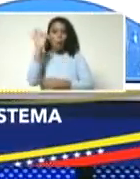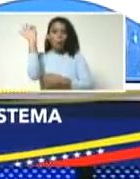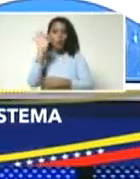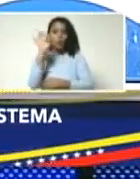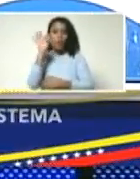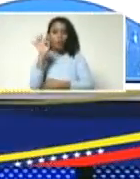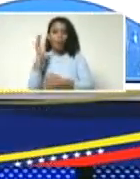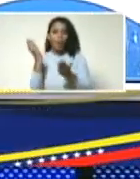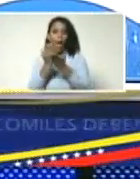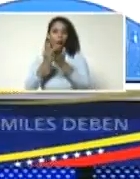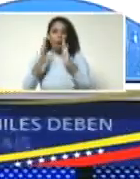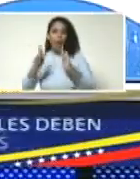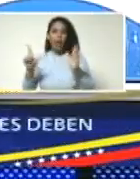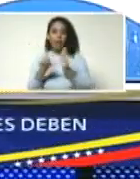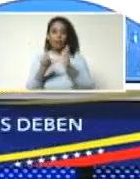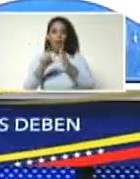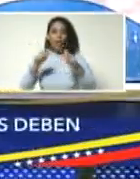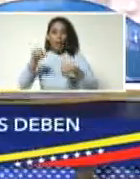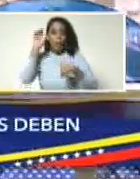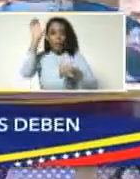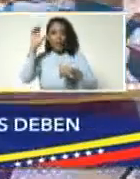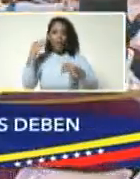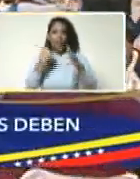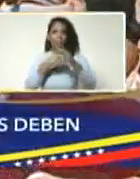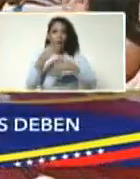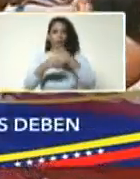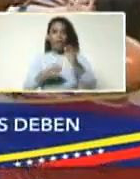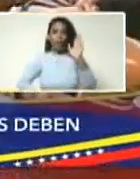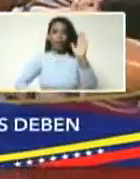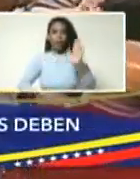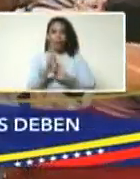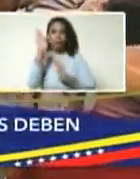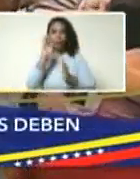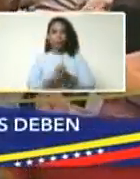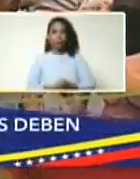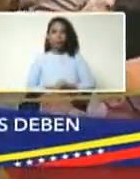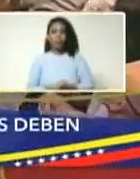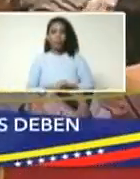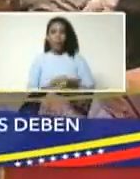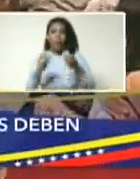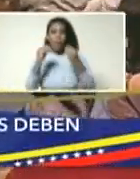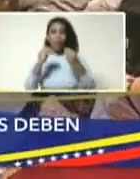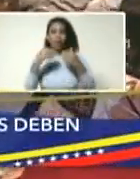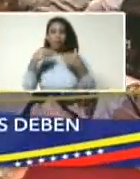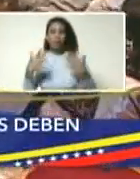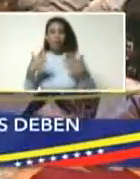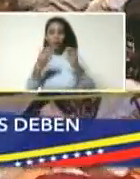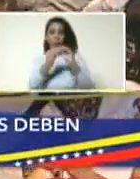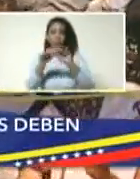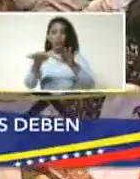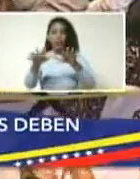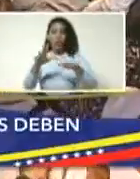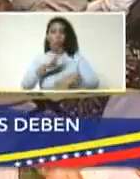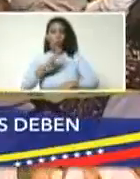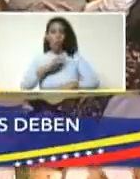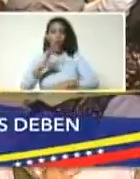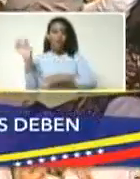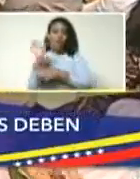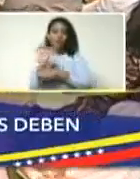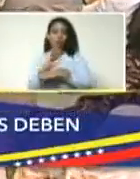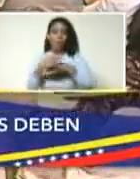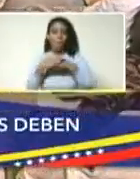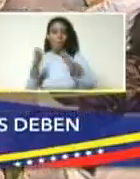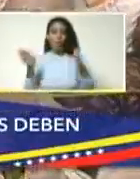100% de las escuelas y liceos del país. Vamos a echar el resto para que estén arregladas, recuperadas,